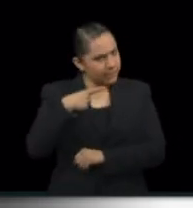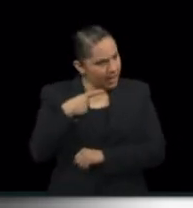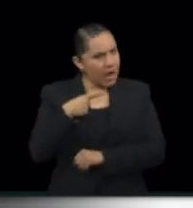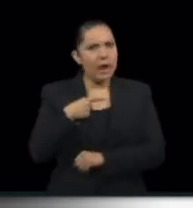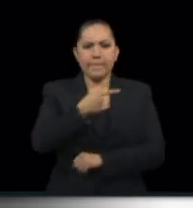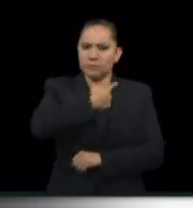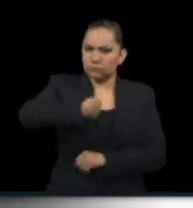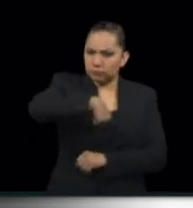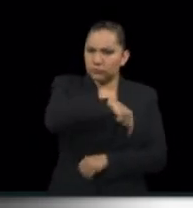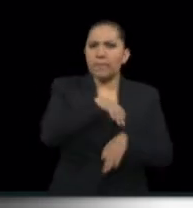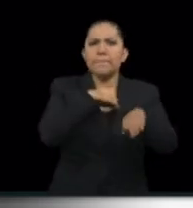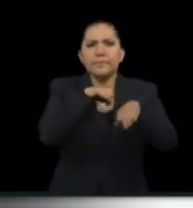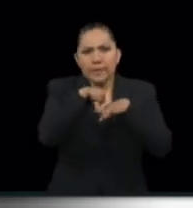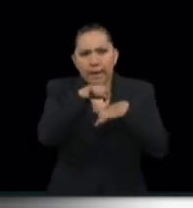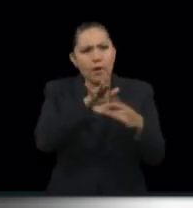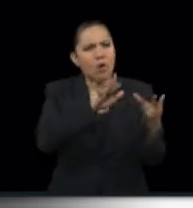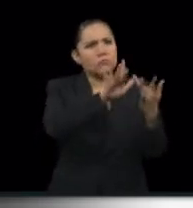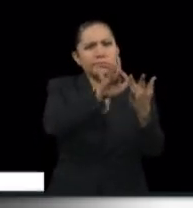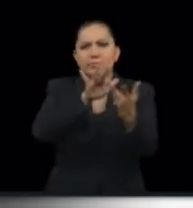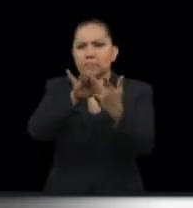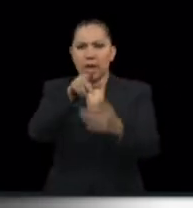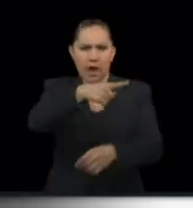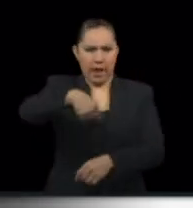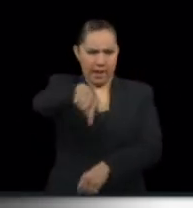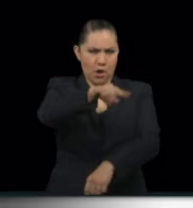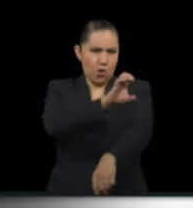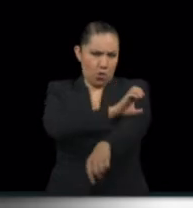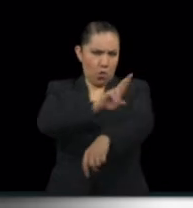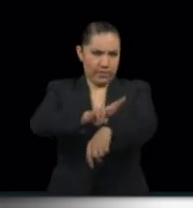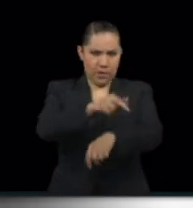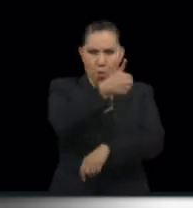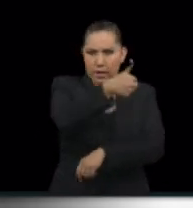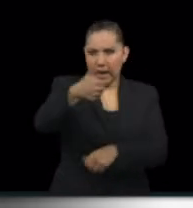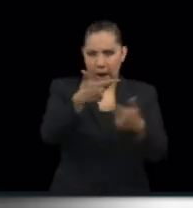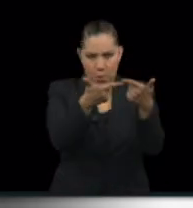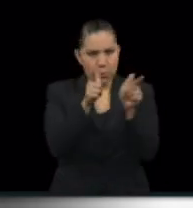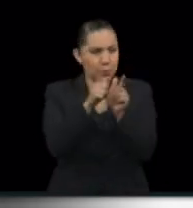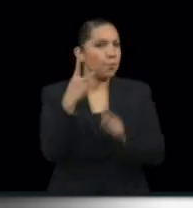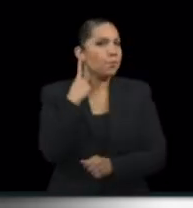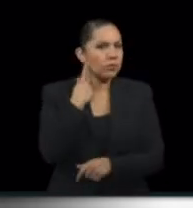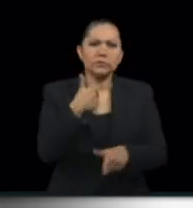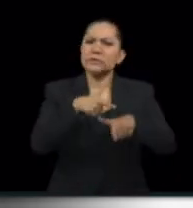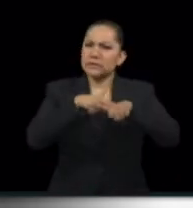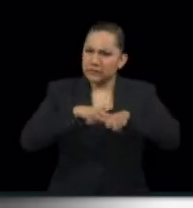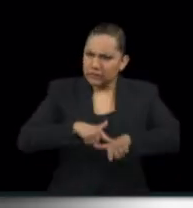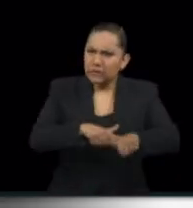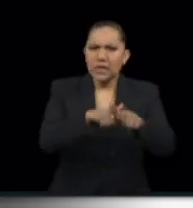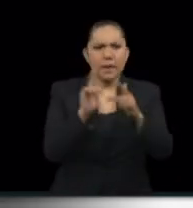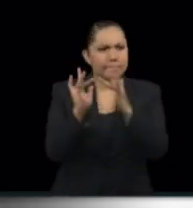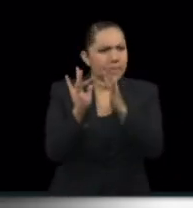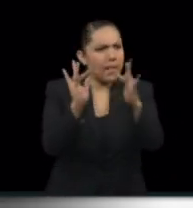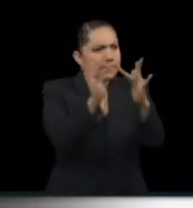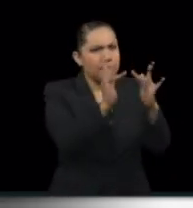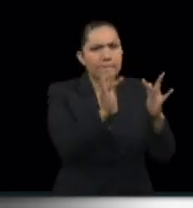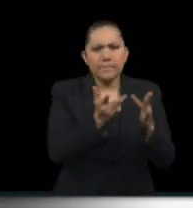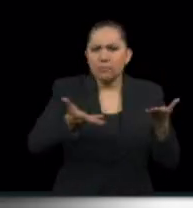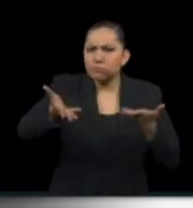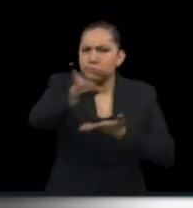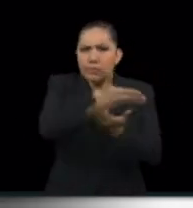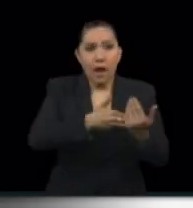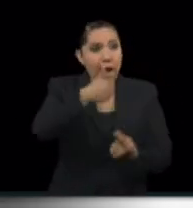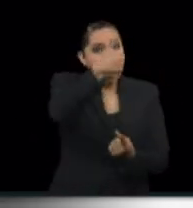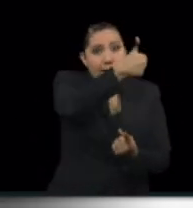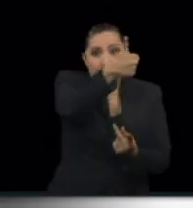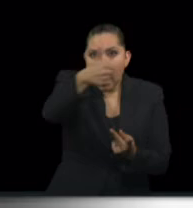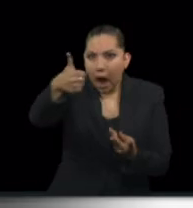los coordinadores de los grupos parlamentarios de todos los partidos. Todos han actuado con mucha responsabilidad